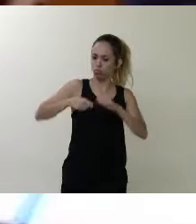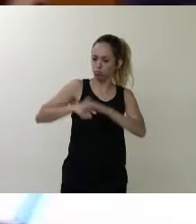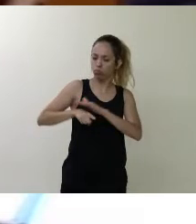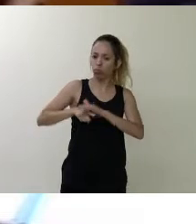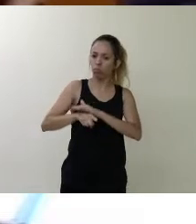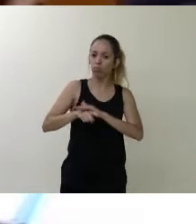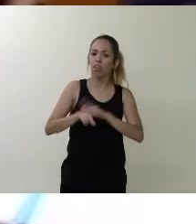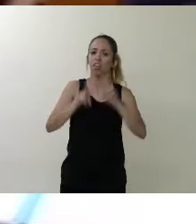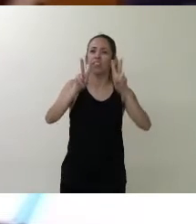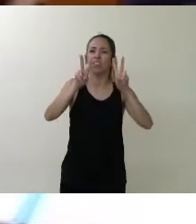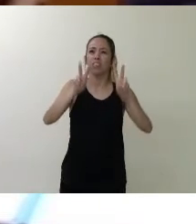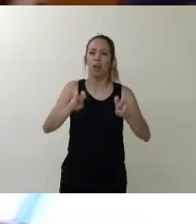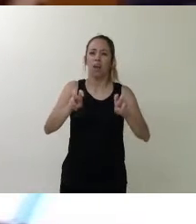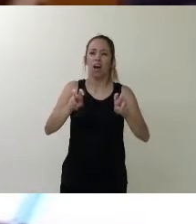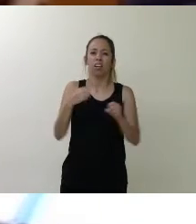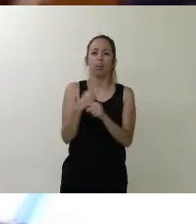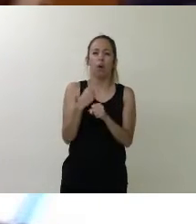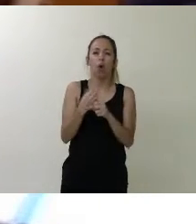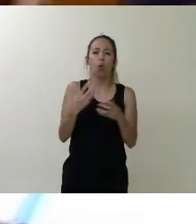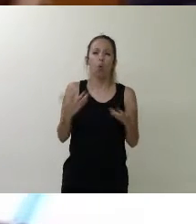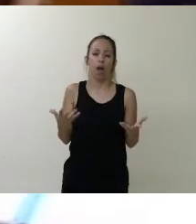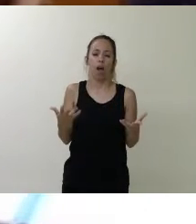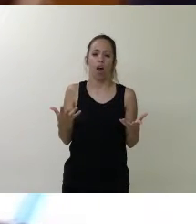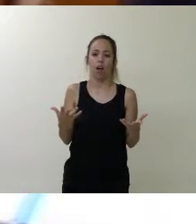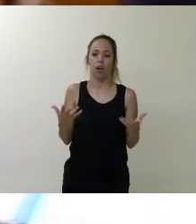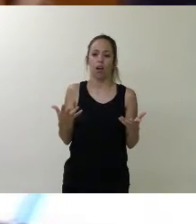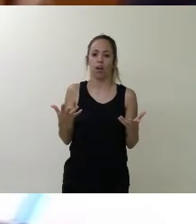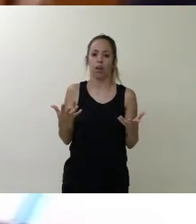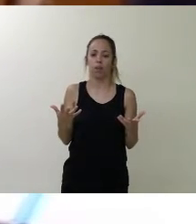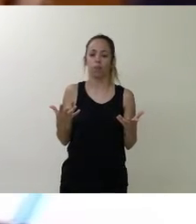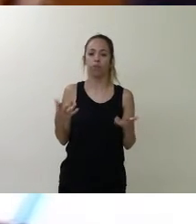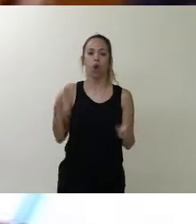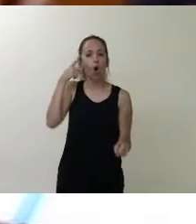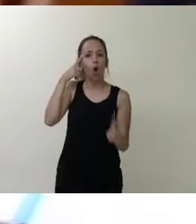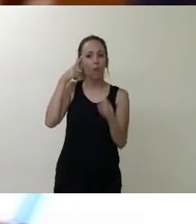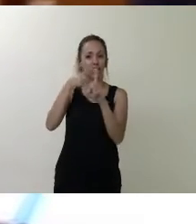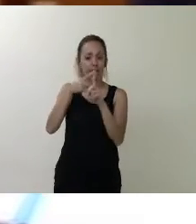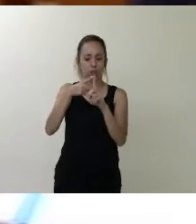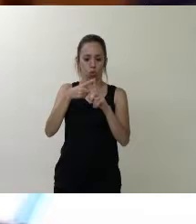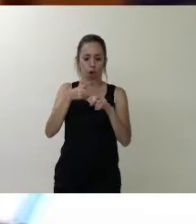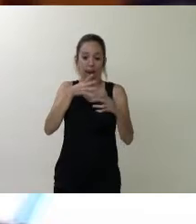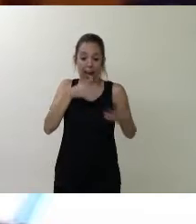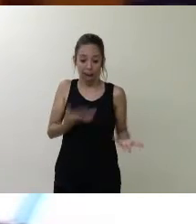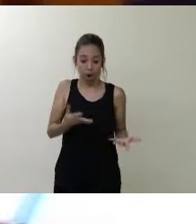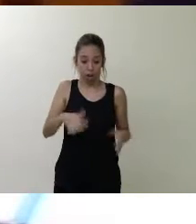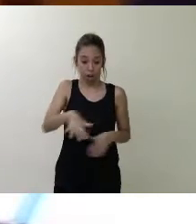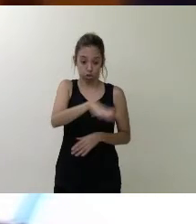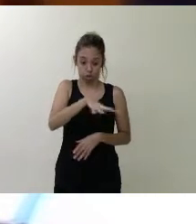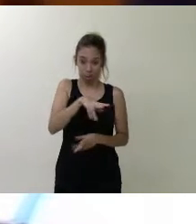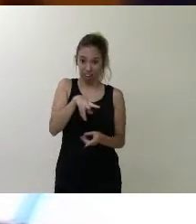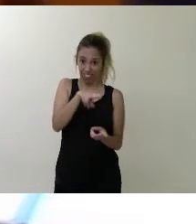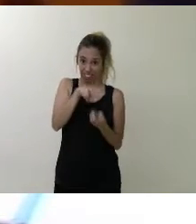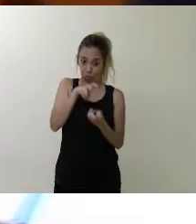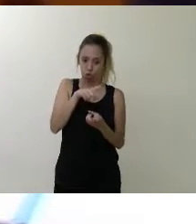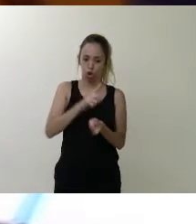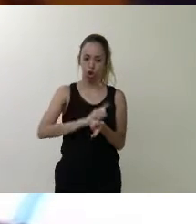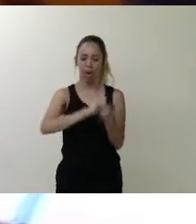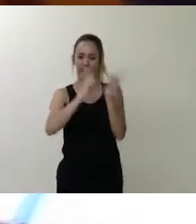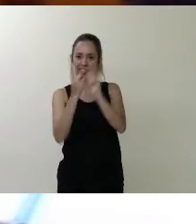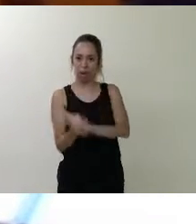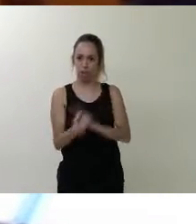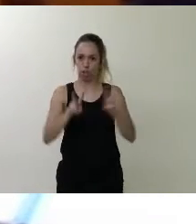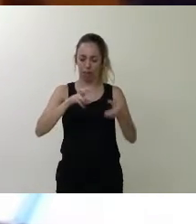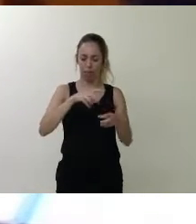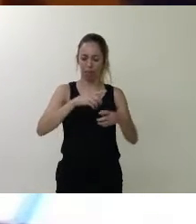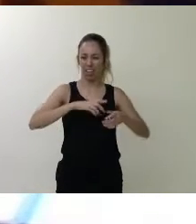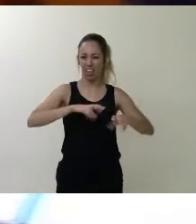vinculadas al importante transformación informática que está sufriendo el Consorcio de Tributos con el cambio de su herramienta